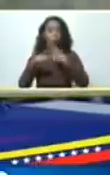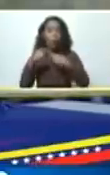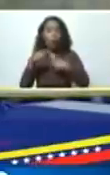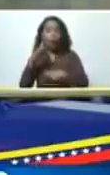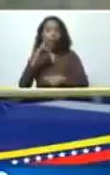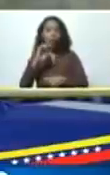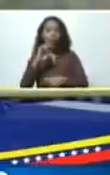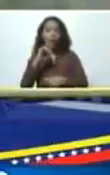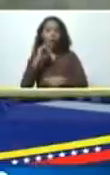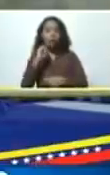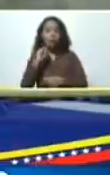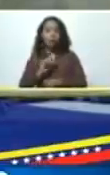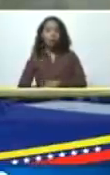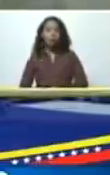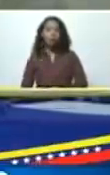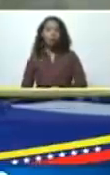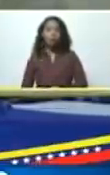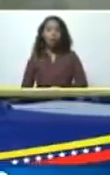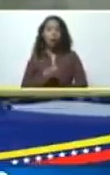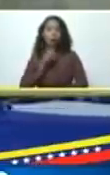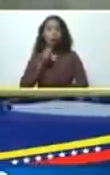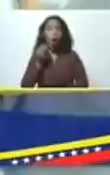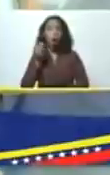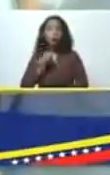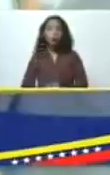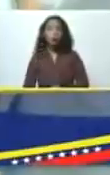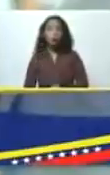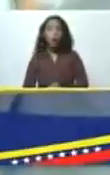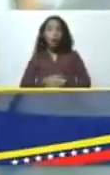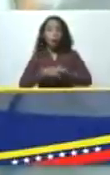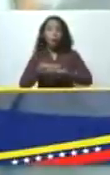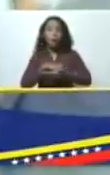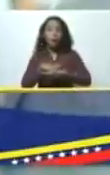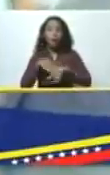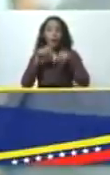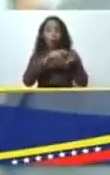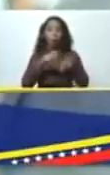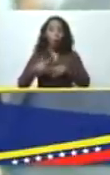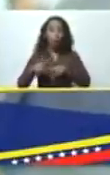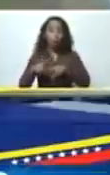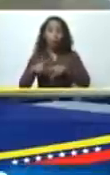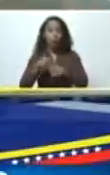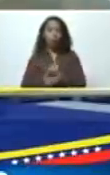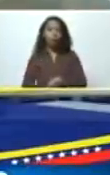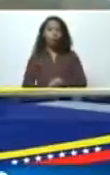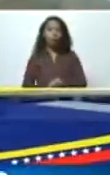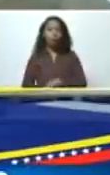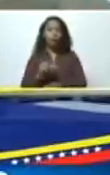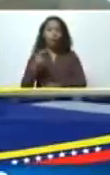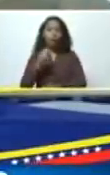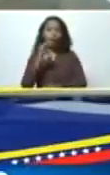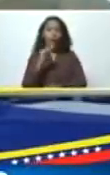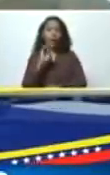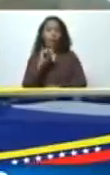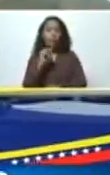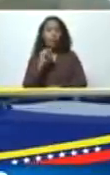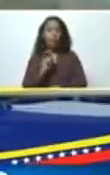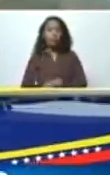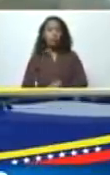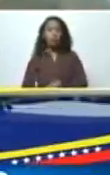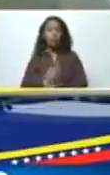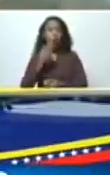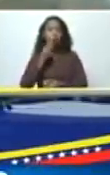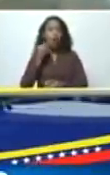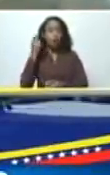Álvarez, ¿ah? Jovencita, a la ministra de Agricultura Urbana, Gracie Barrios, muchacha, a